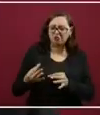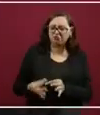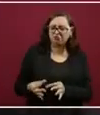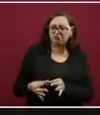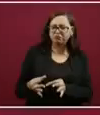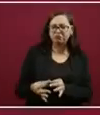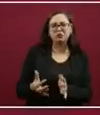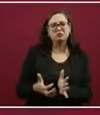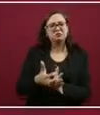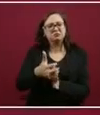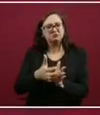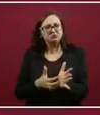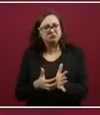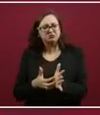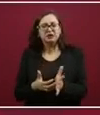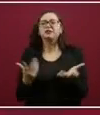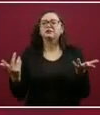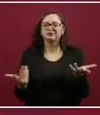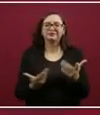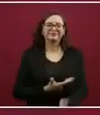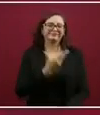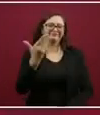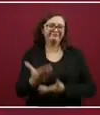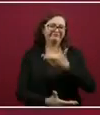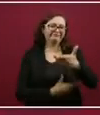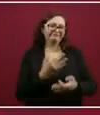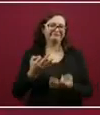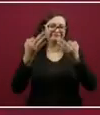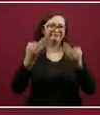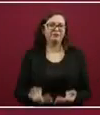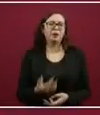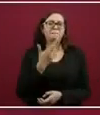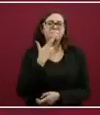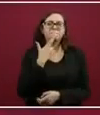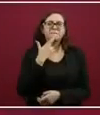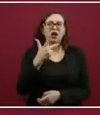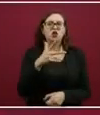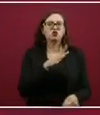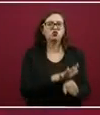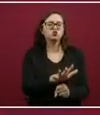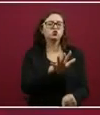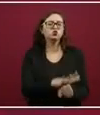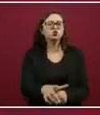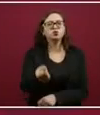a haber un mejor servicio y no van a faltar los medicamentos,